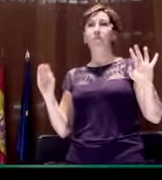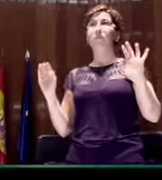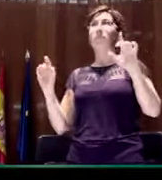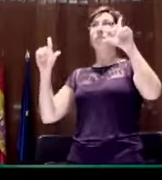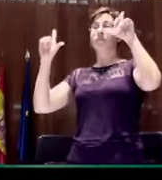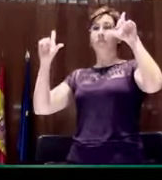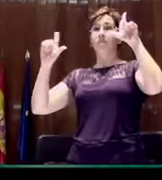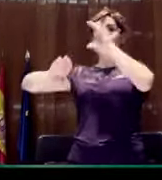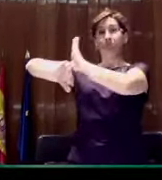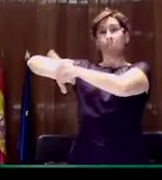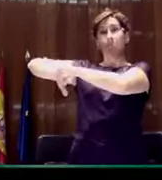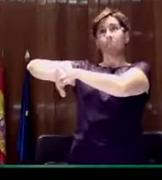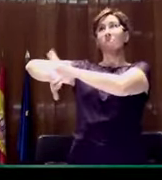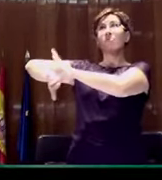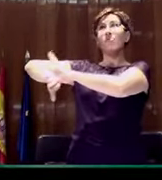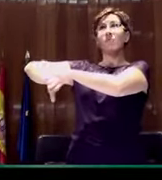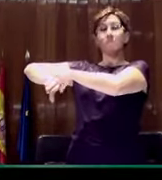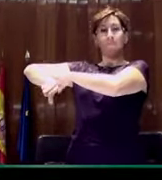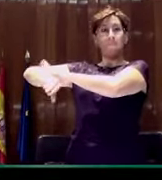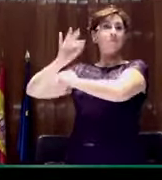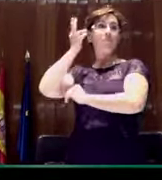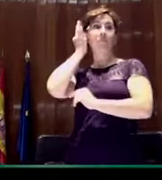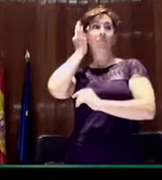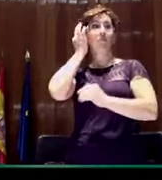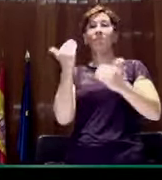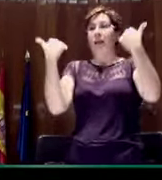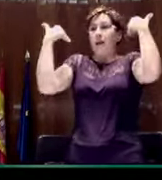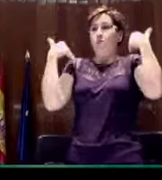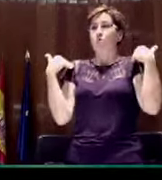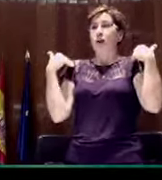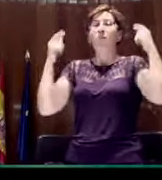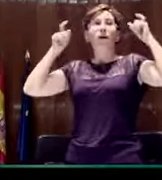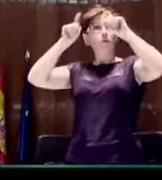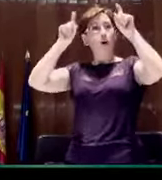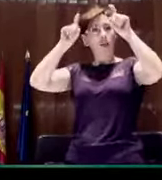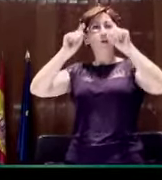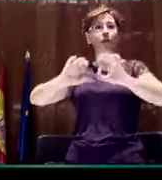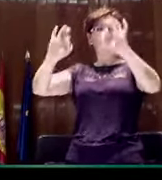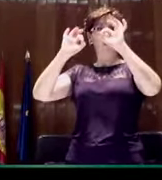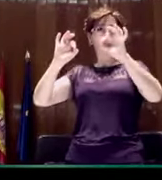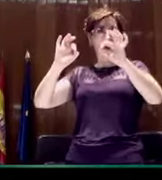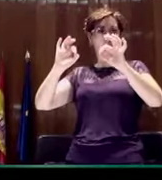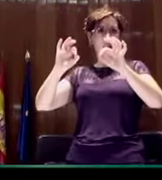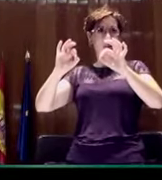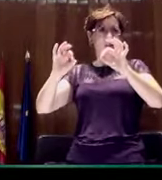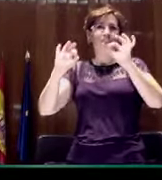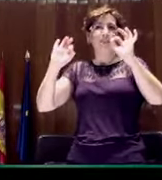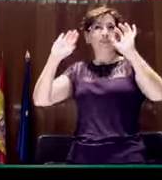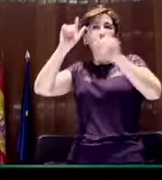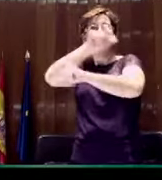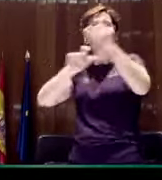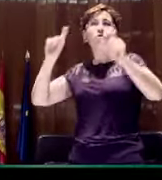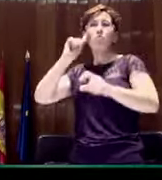izquierda, a mi derecha, la persona esa es la responsable de educación especial y de todo lo que tiene que ver con las personas